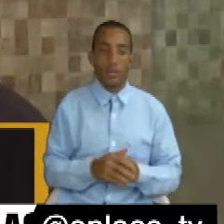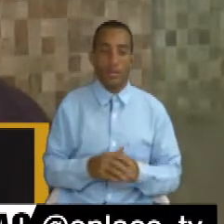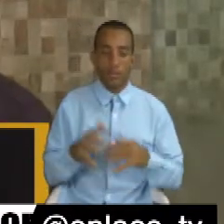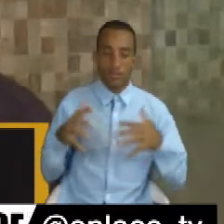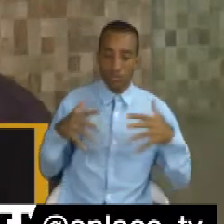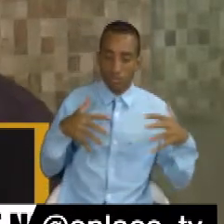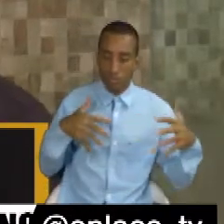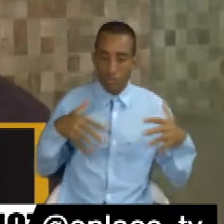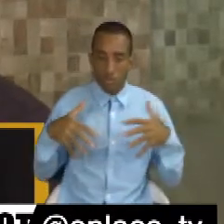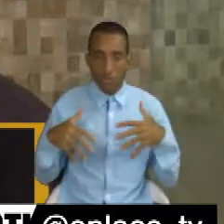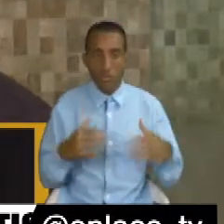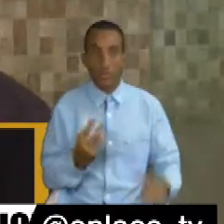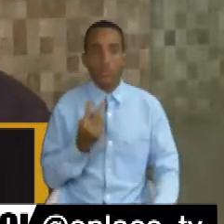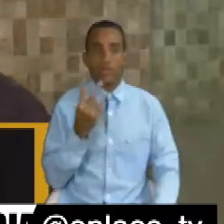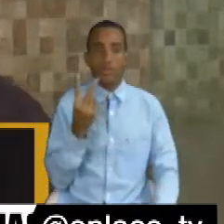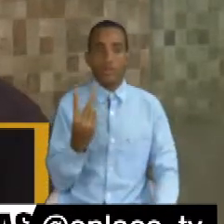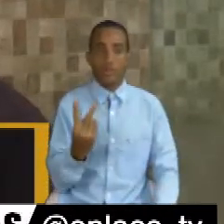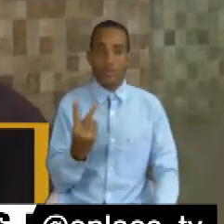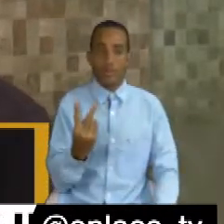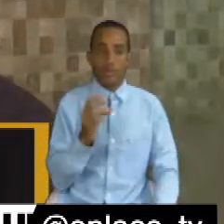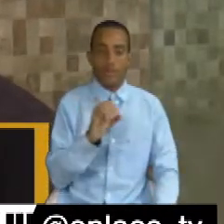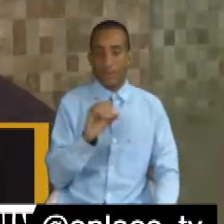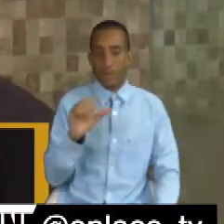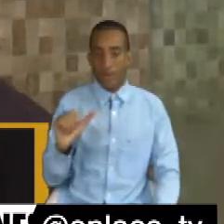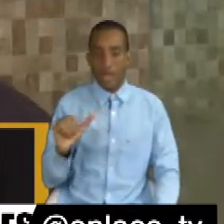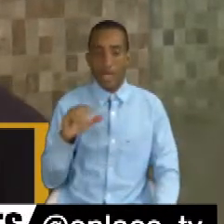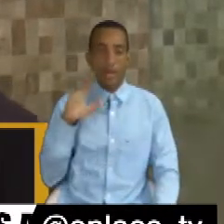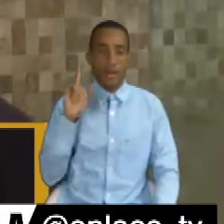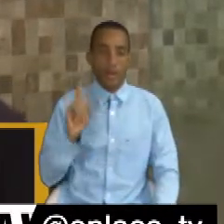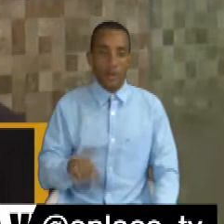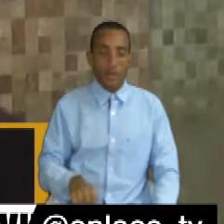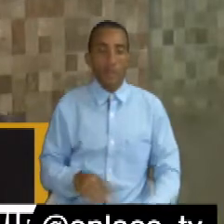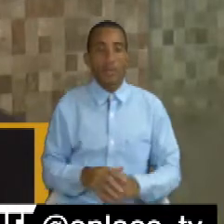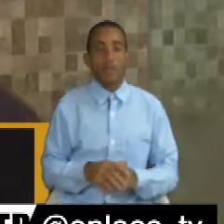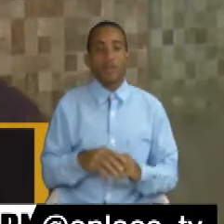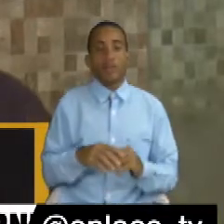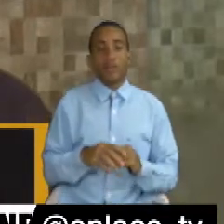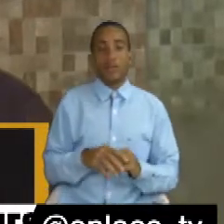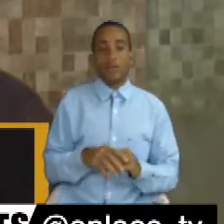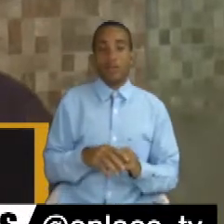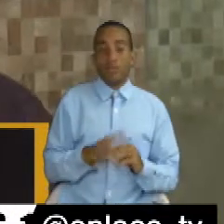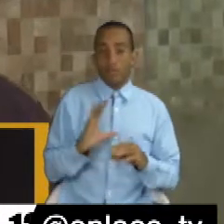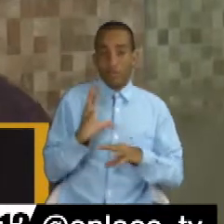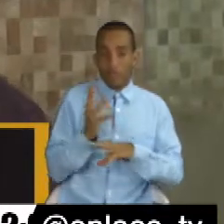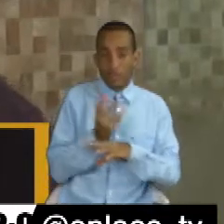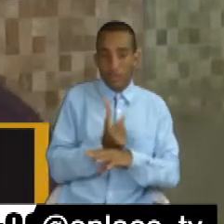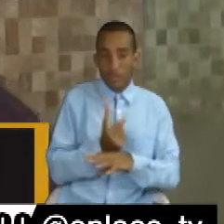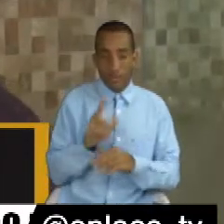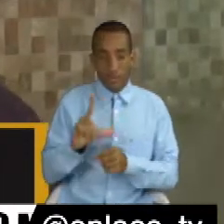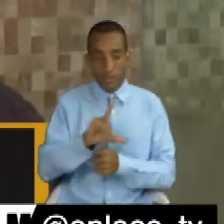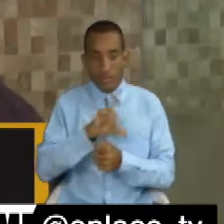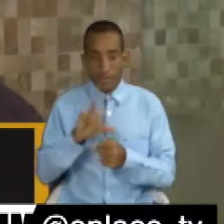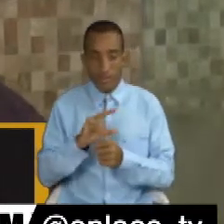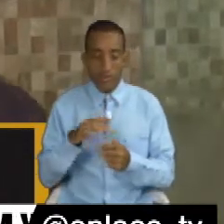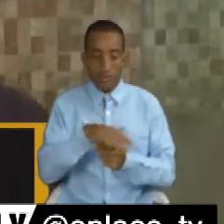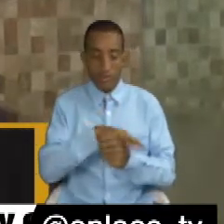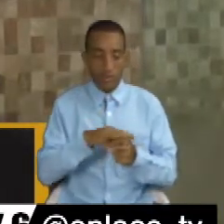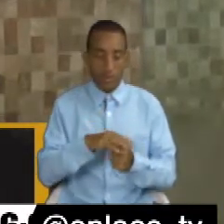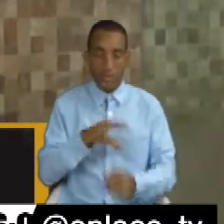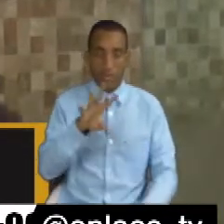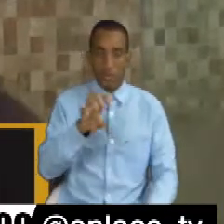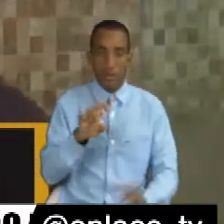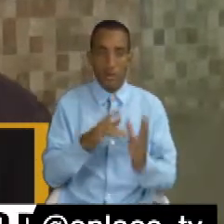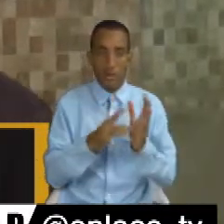emparejados, para que vayan a ver artistas locales, que de verdad que va a estar muy bueno, queda en el barrio 9 de abril,